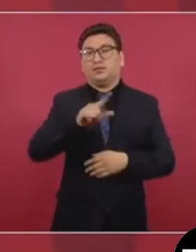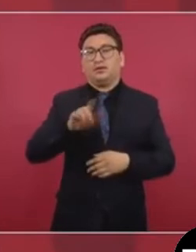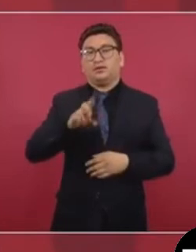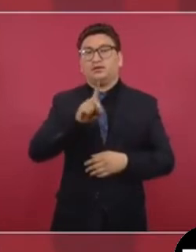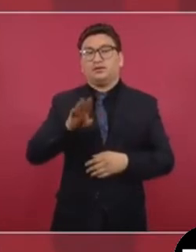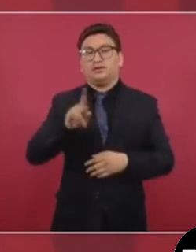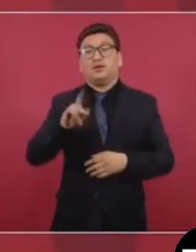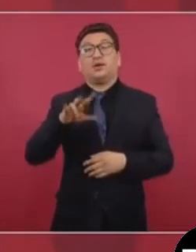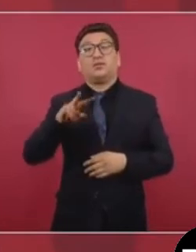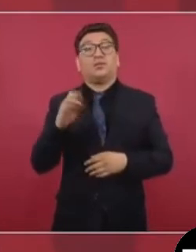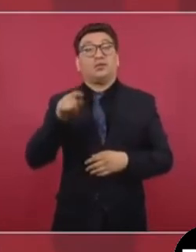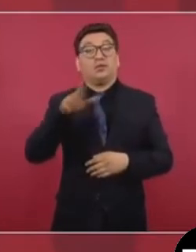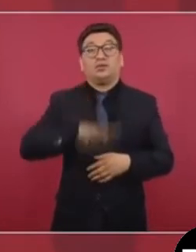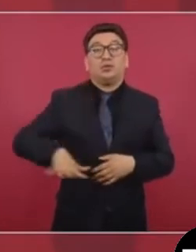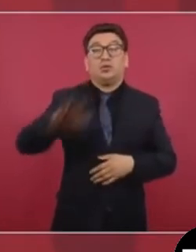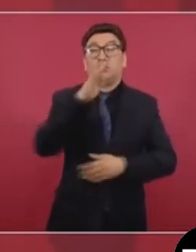era un bosque